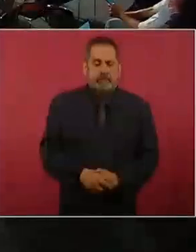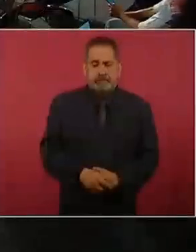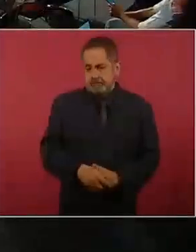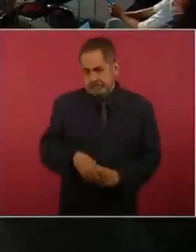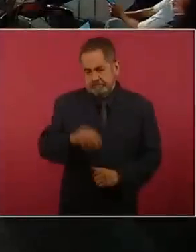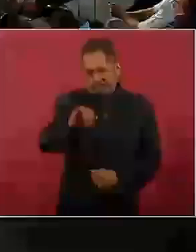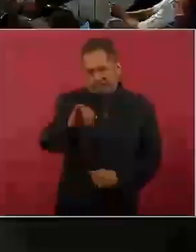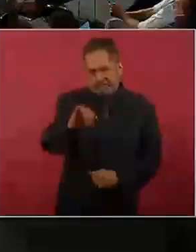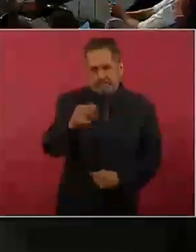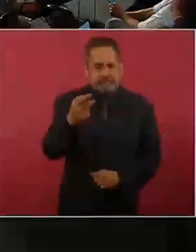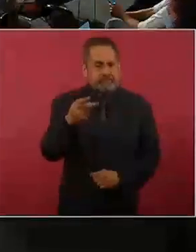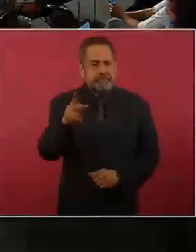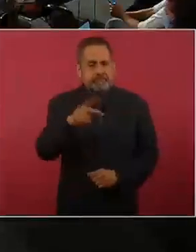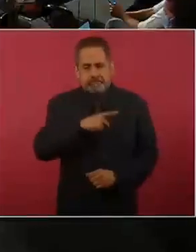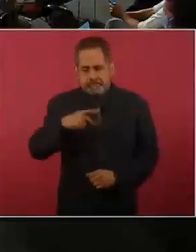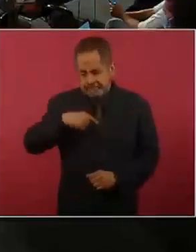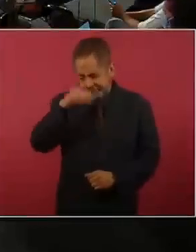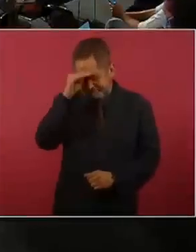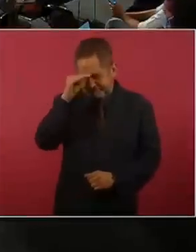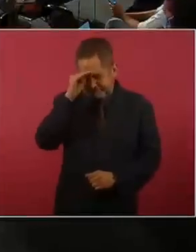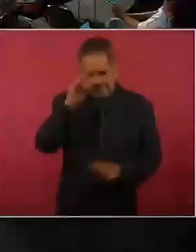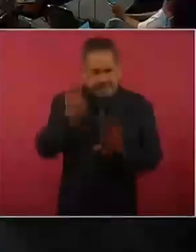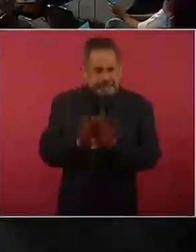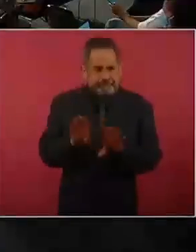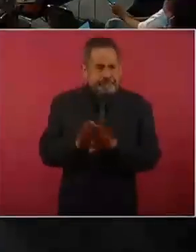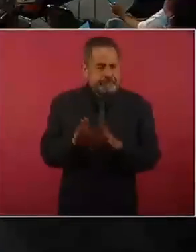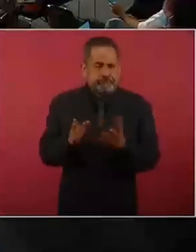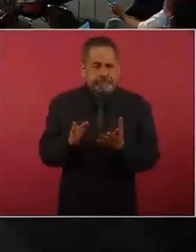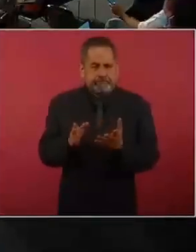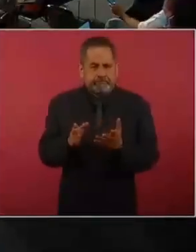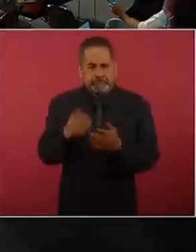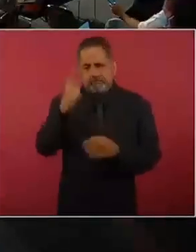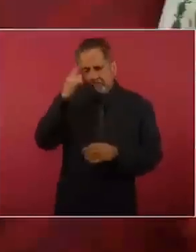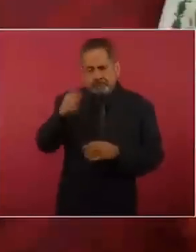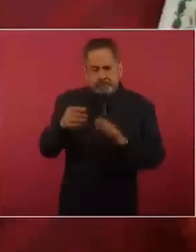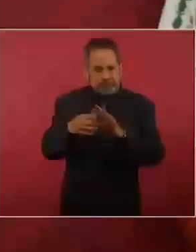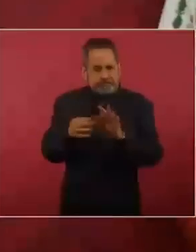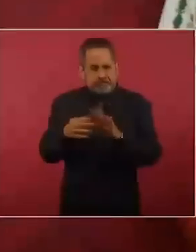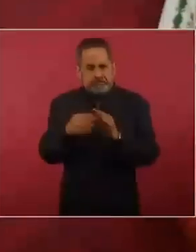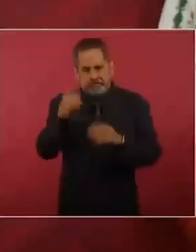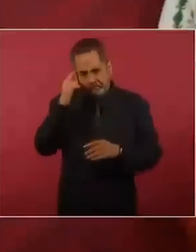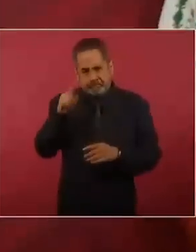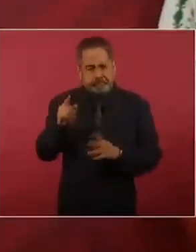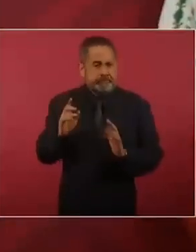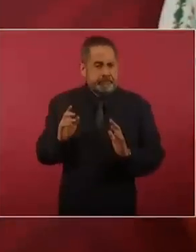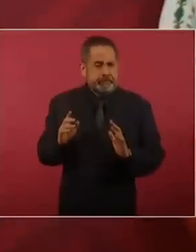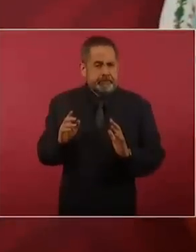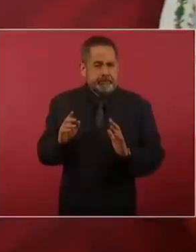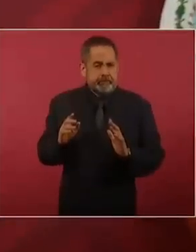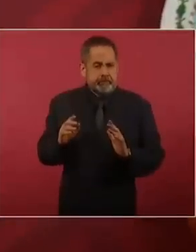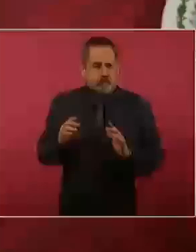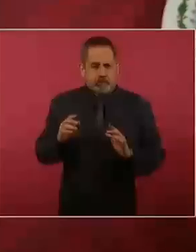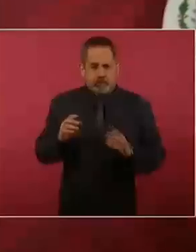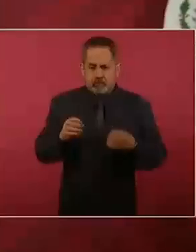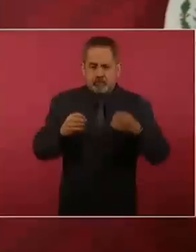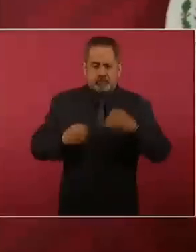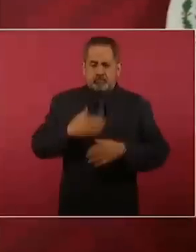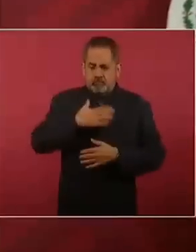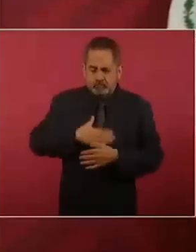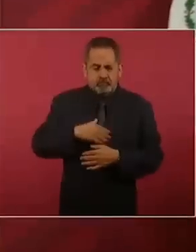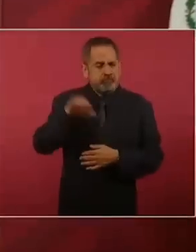Tiene que buscarse un mecanismo, ¿sí?, para que la justicia sea